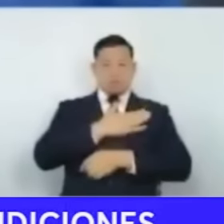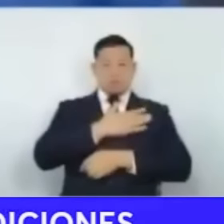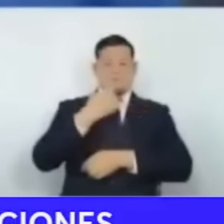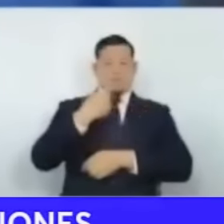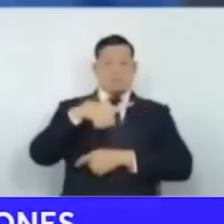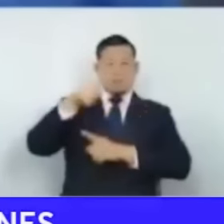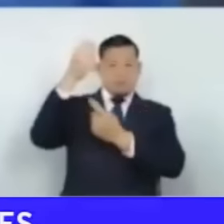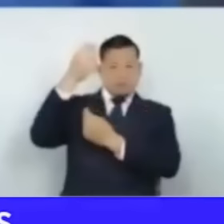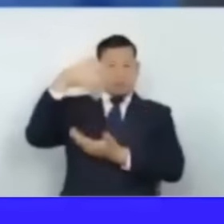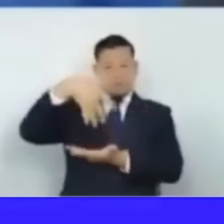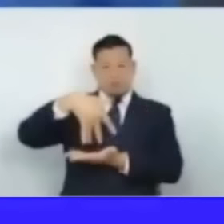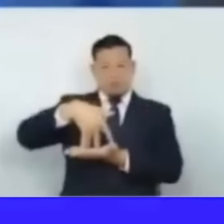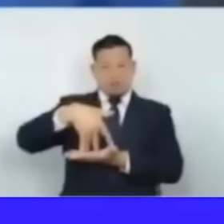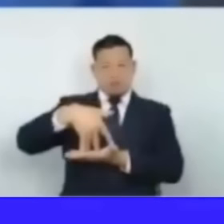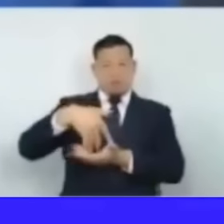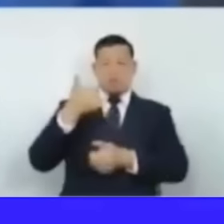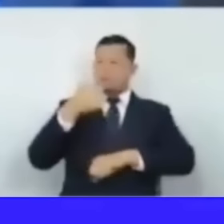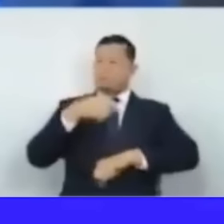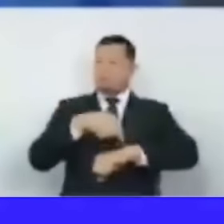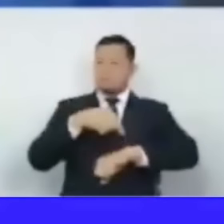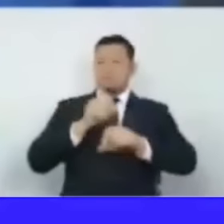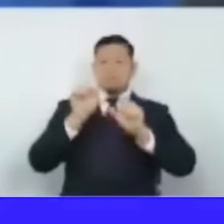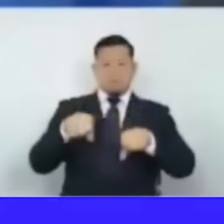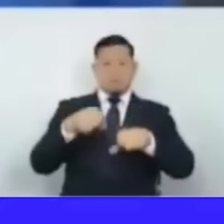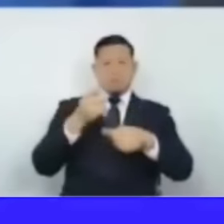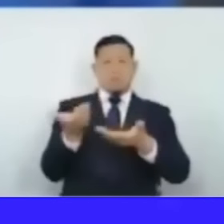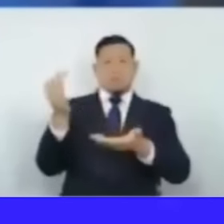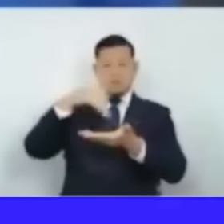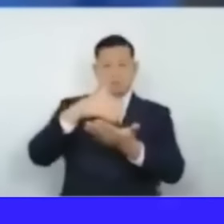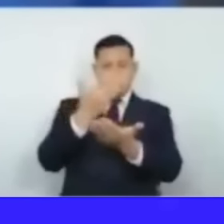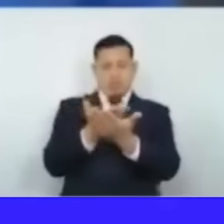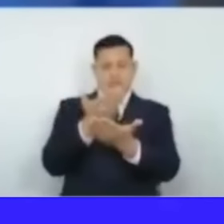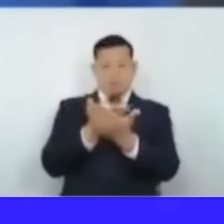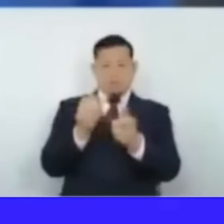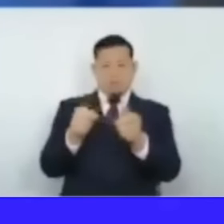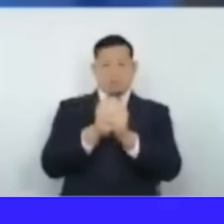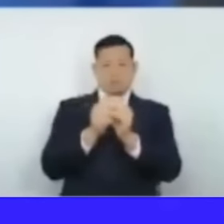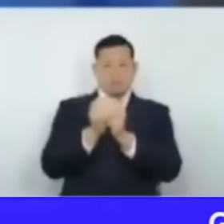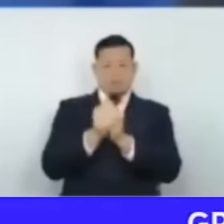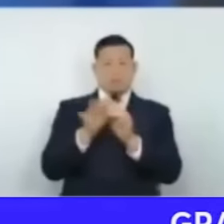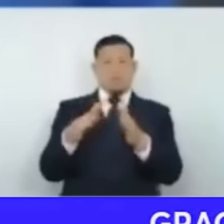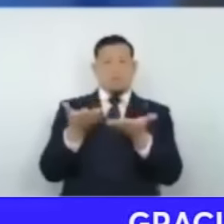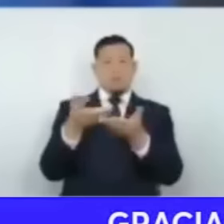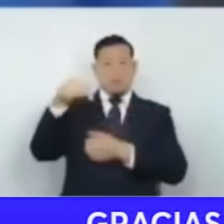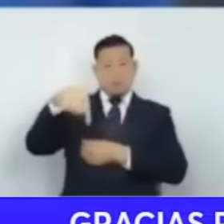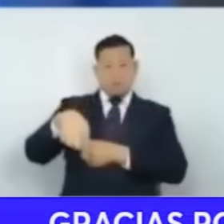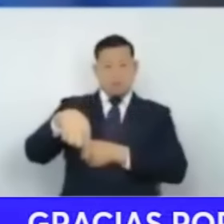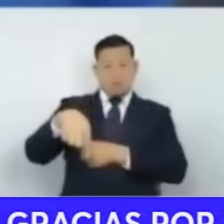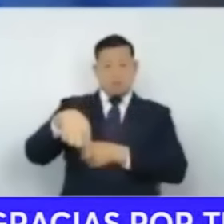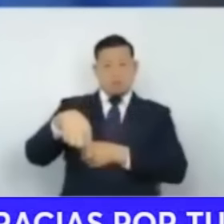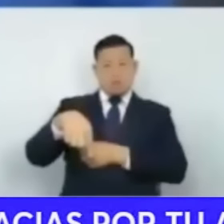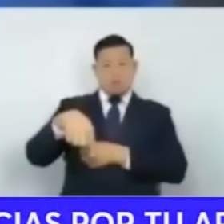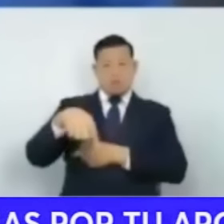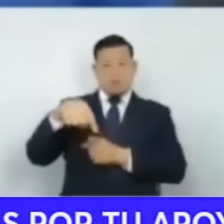denuncias de la población es un buen momento para poder replantear este caso y ahora me